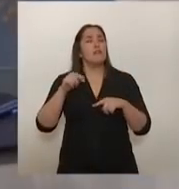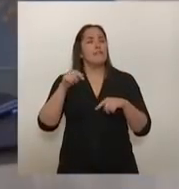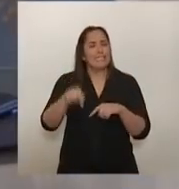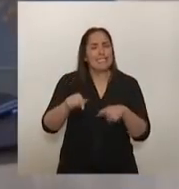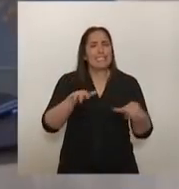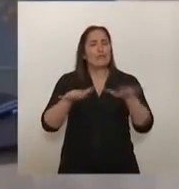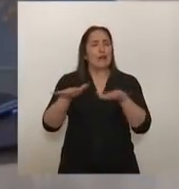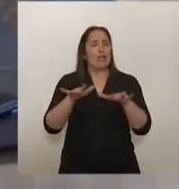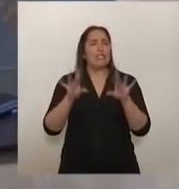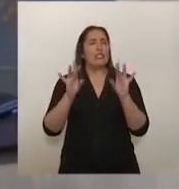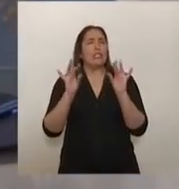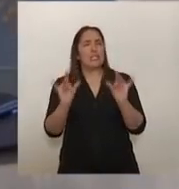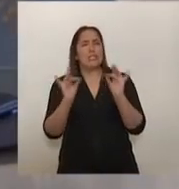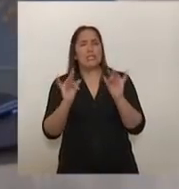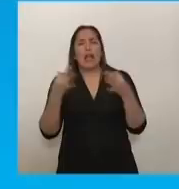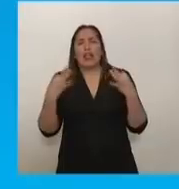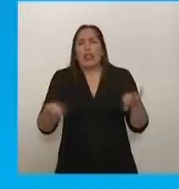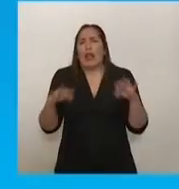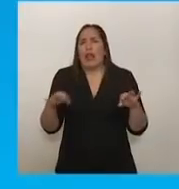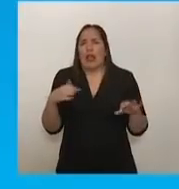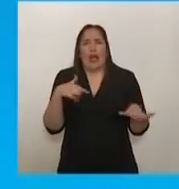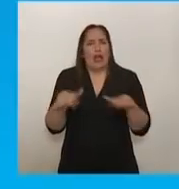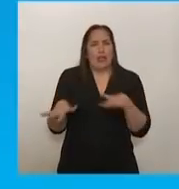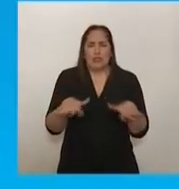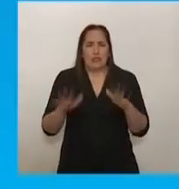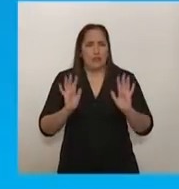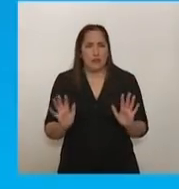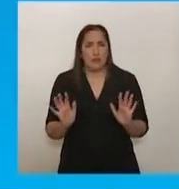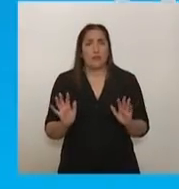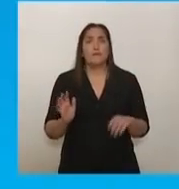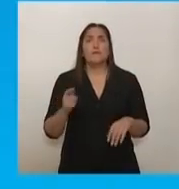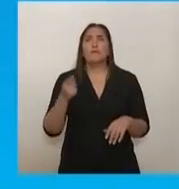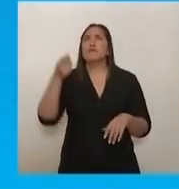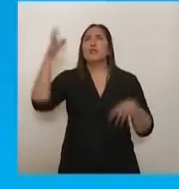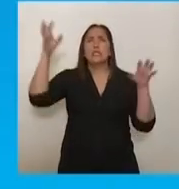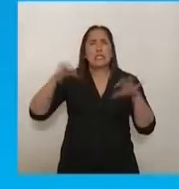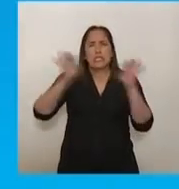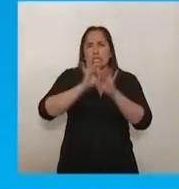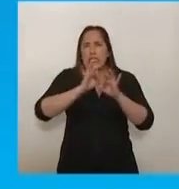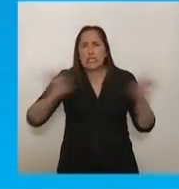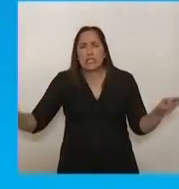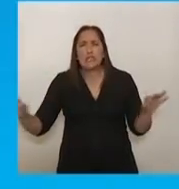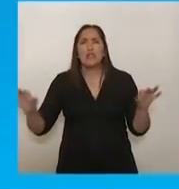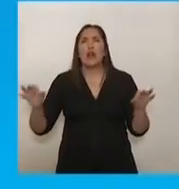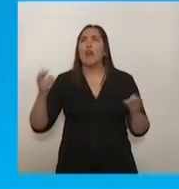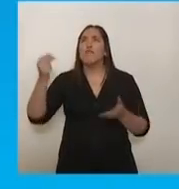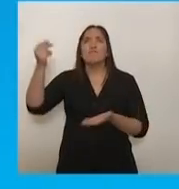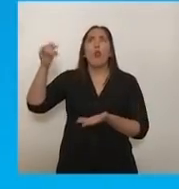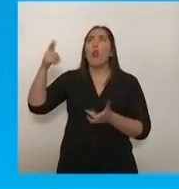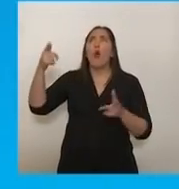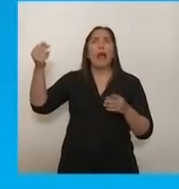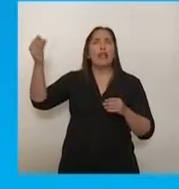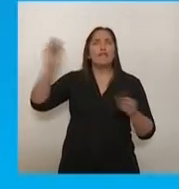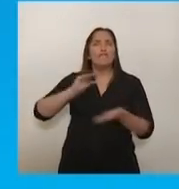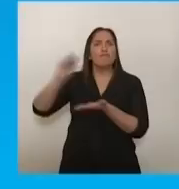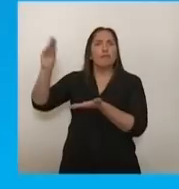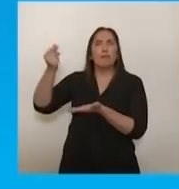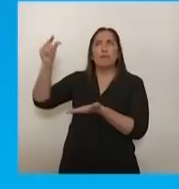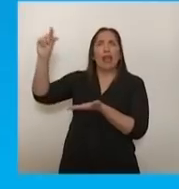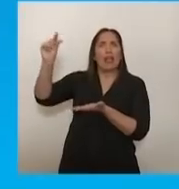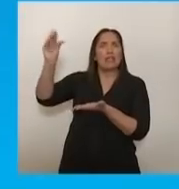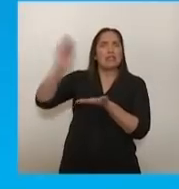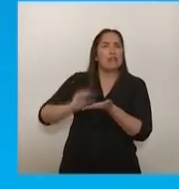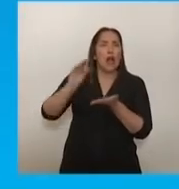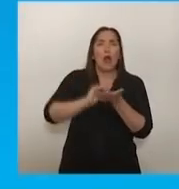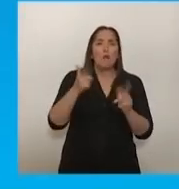en una situación demasiado frágil. Cuando tuvimos la sequía y el fin del financiamiento, entramos en una crisis de la que